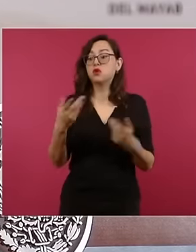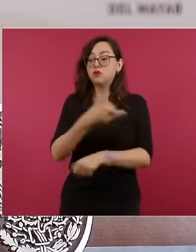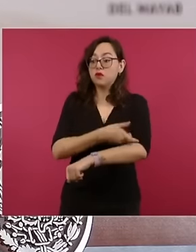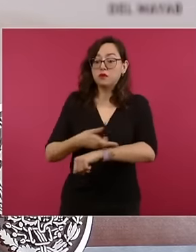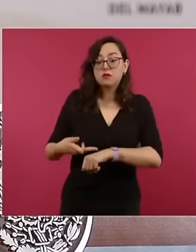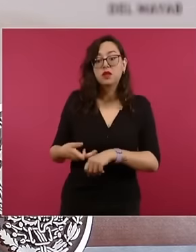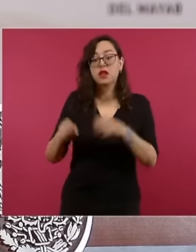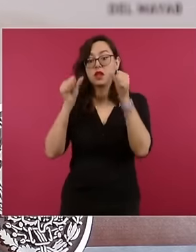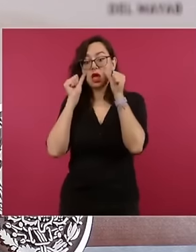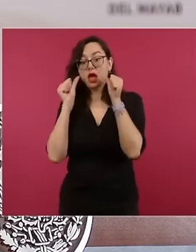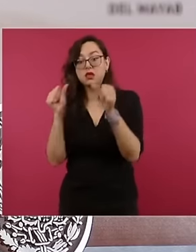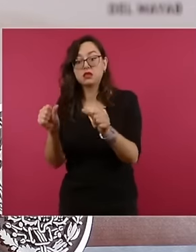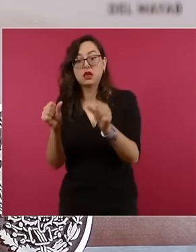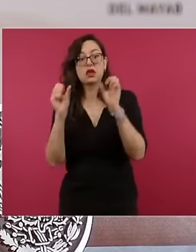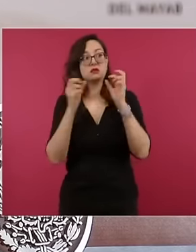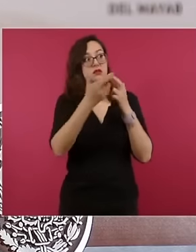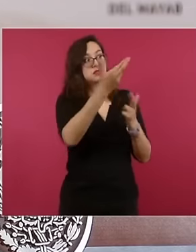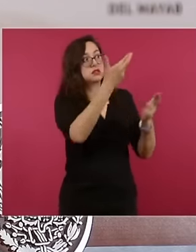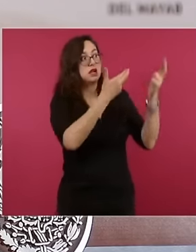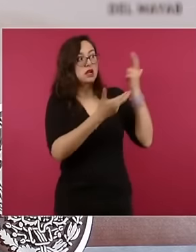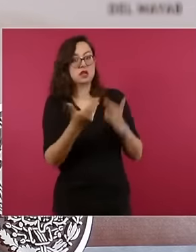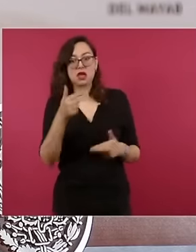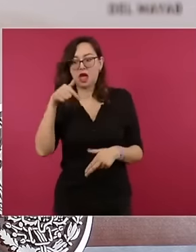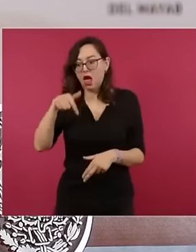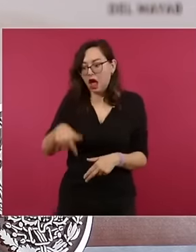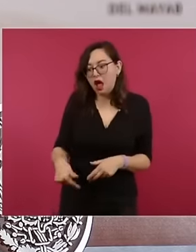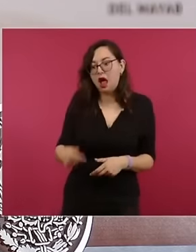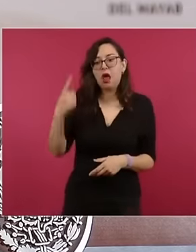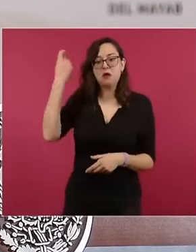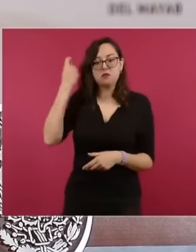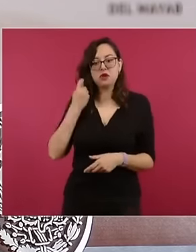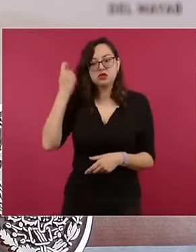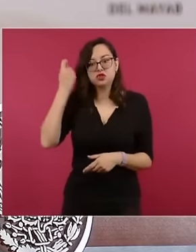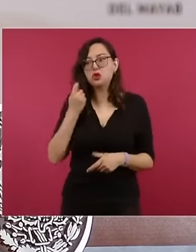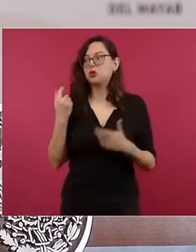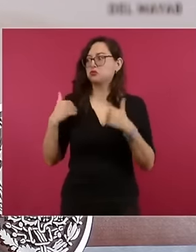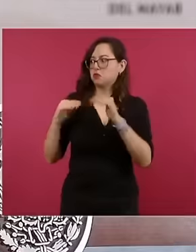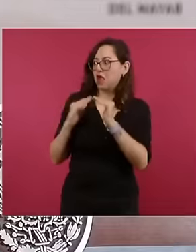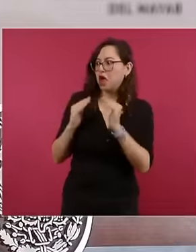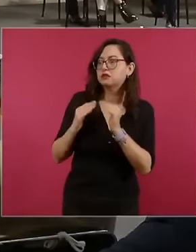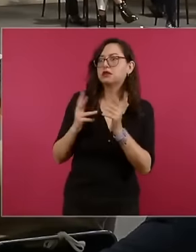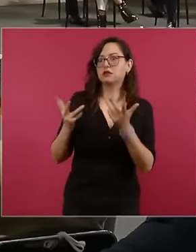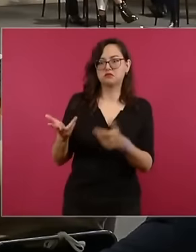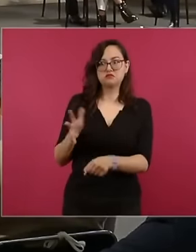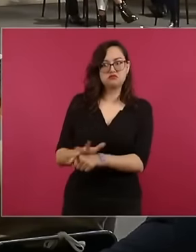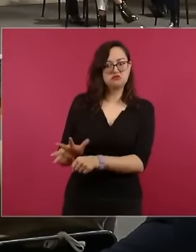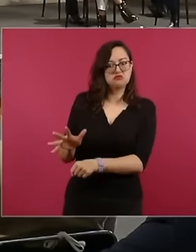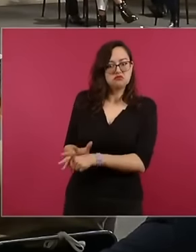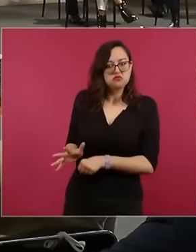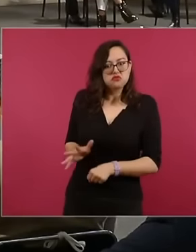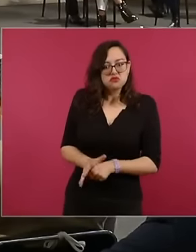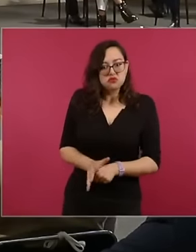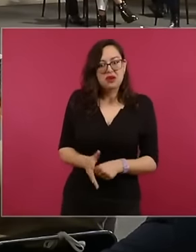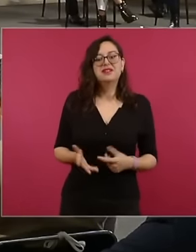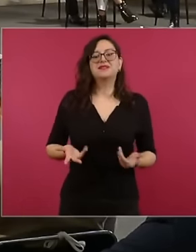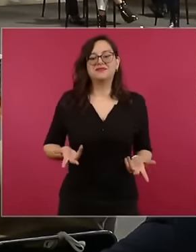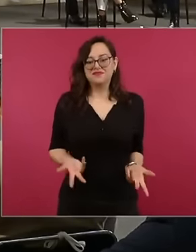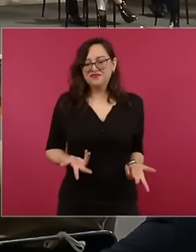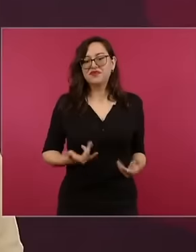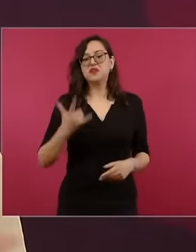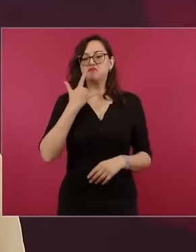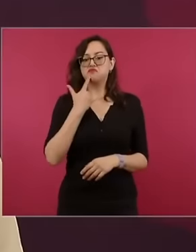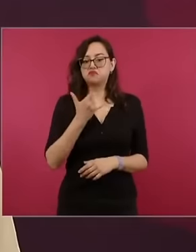aquí, o cuando ellos vuelven para poder aspirar a una pensión y a una vivienda digna. Entonces, es mucho el